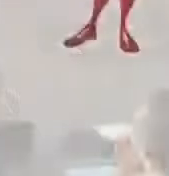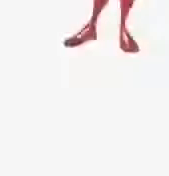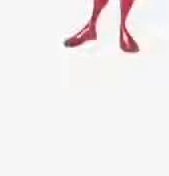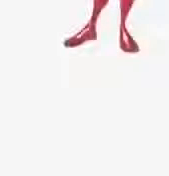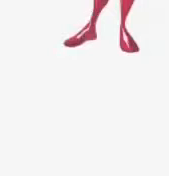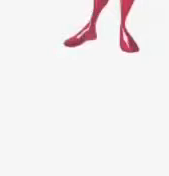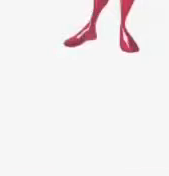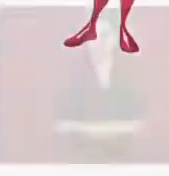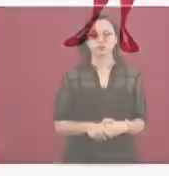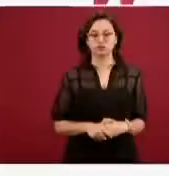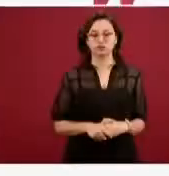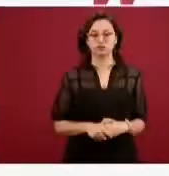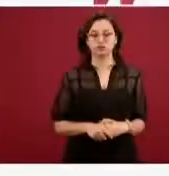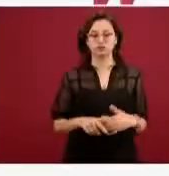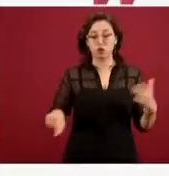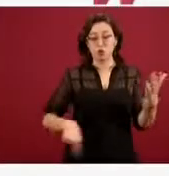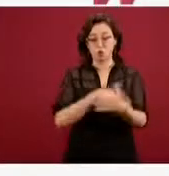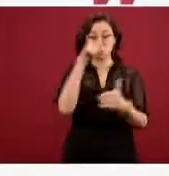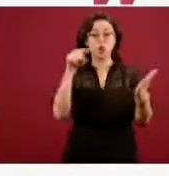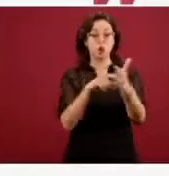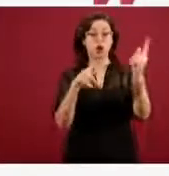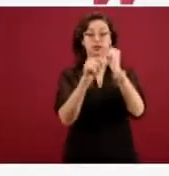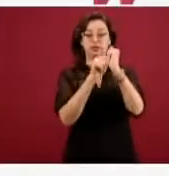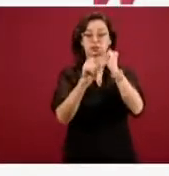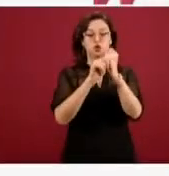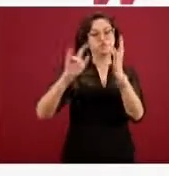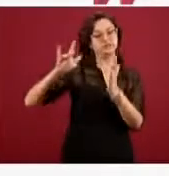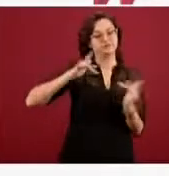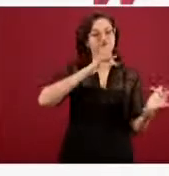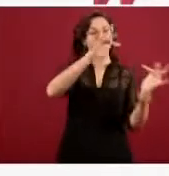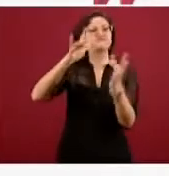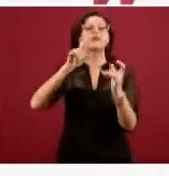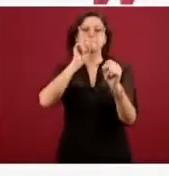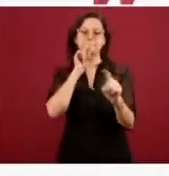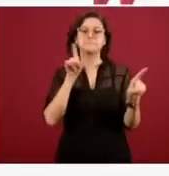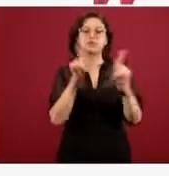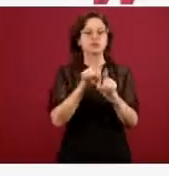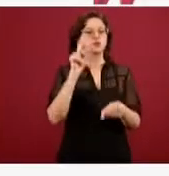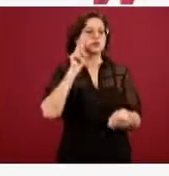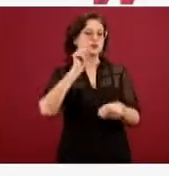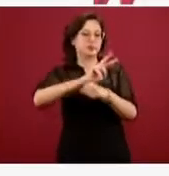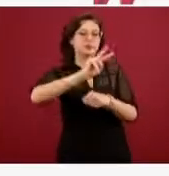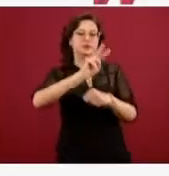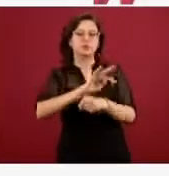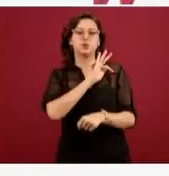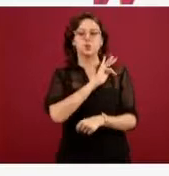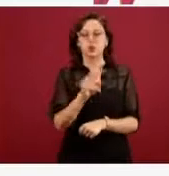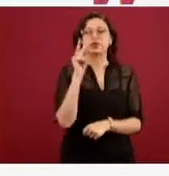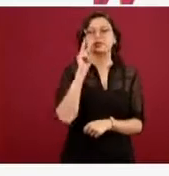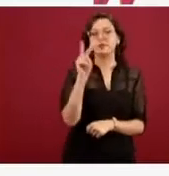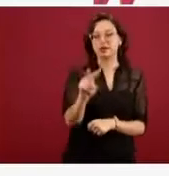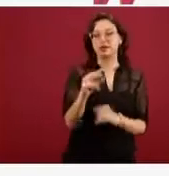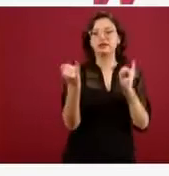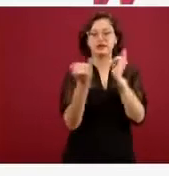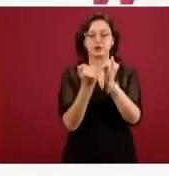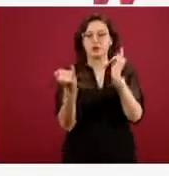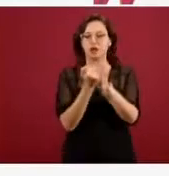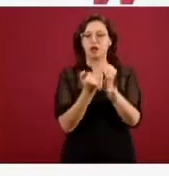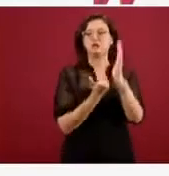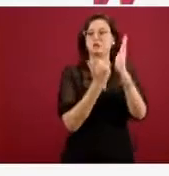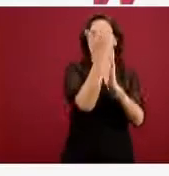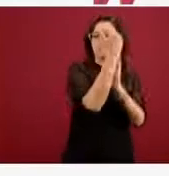se tienen georreferenciadas las estaciones de transporte público y se puede ver cómo ha incrementado